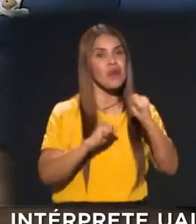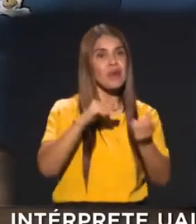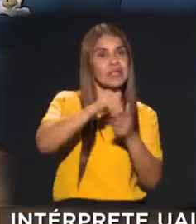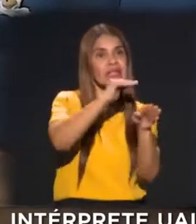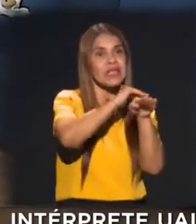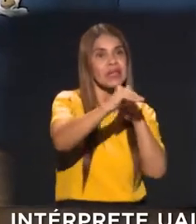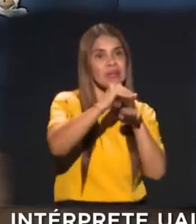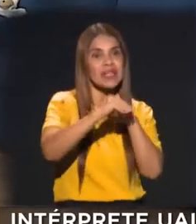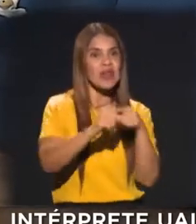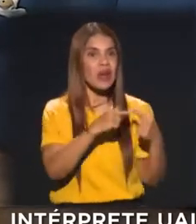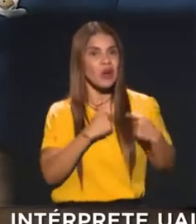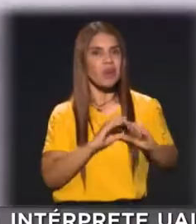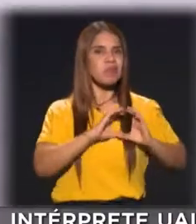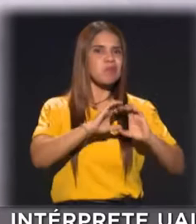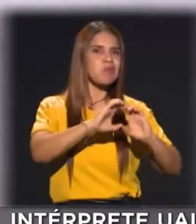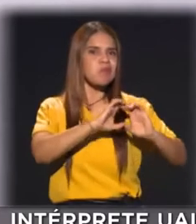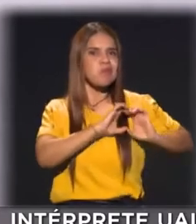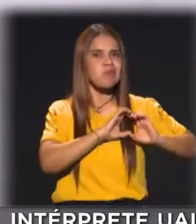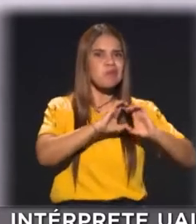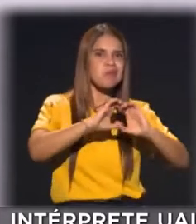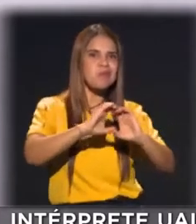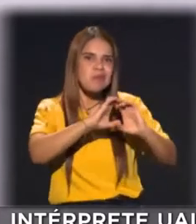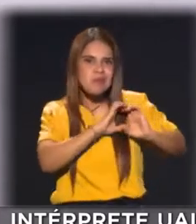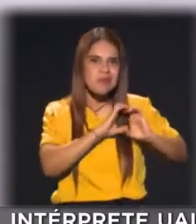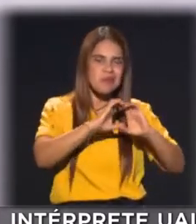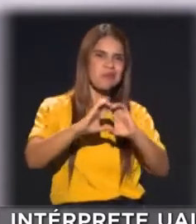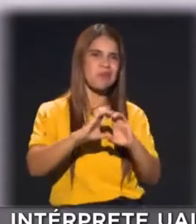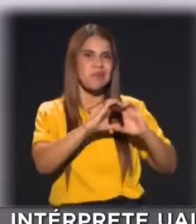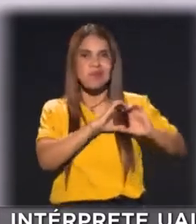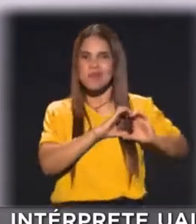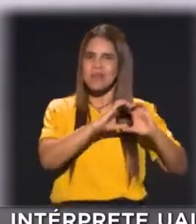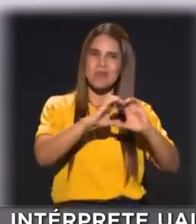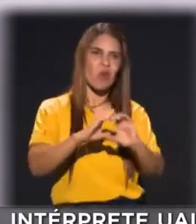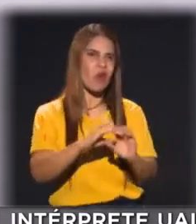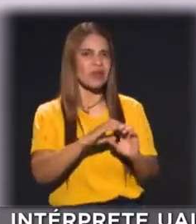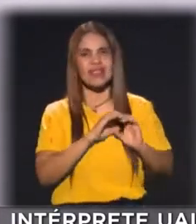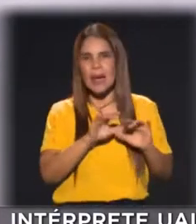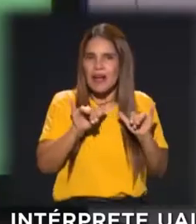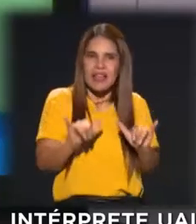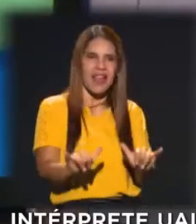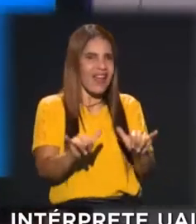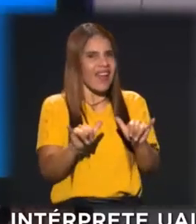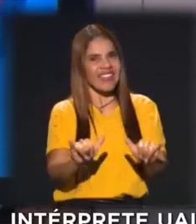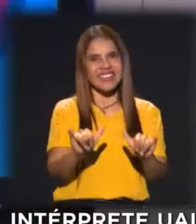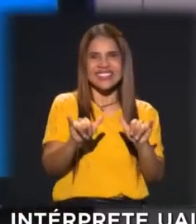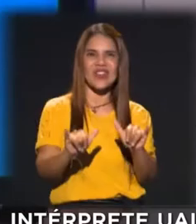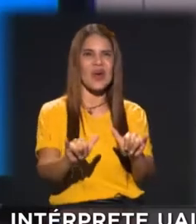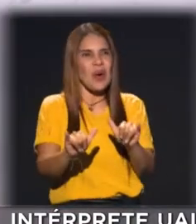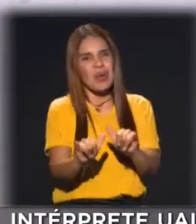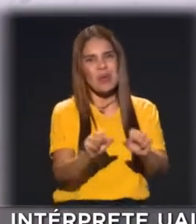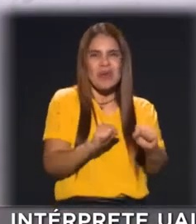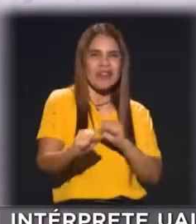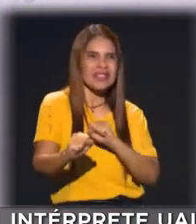le invito a mover el esqueleto. Pero no se quede quieto. Ahí pongas